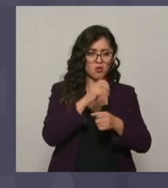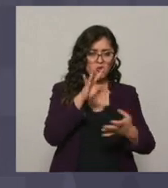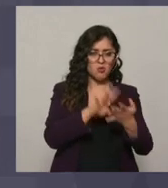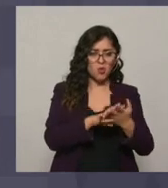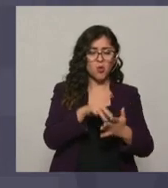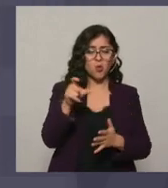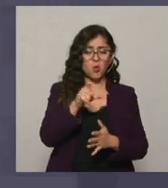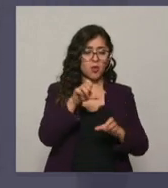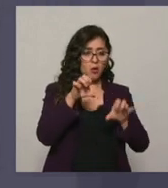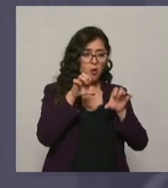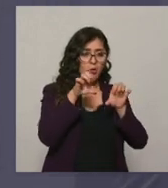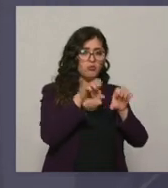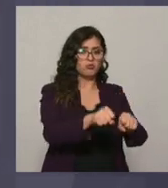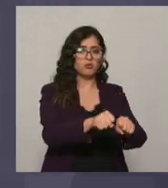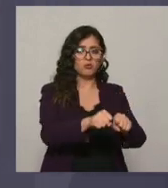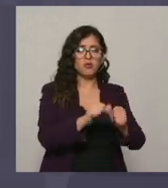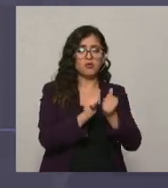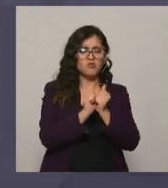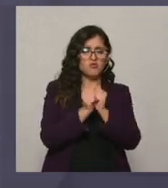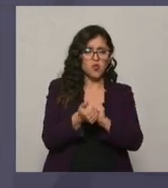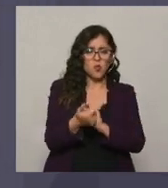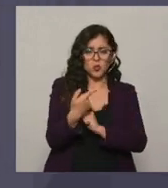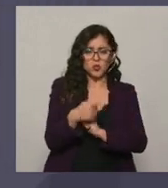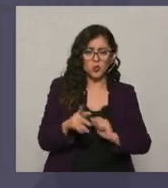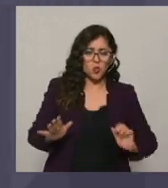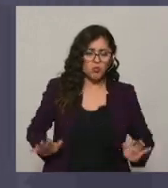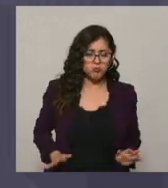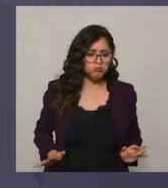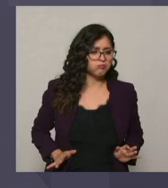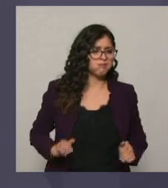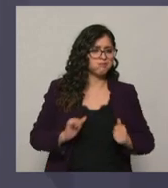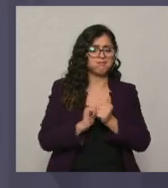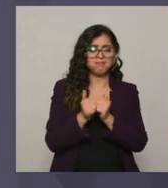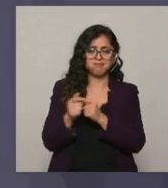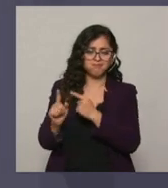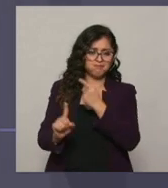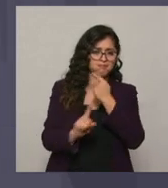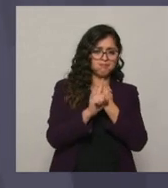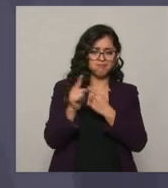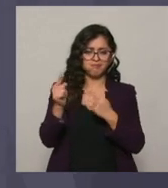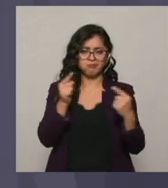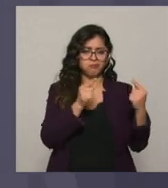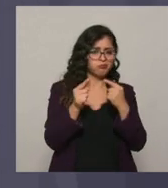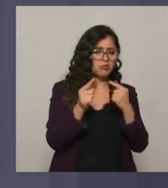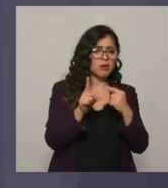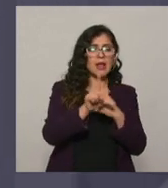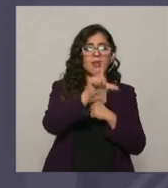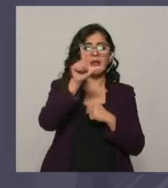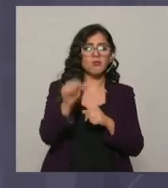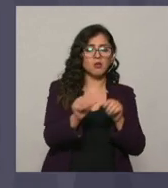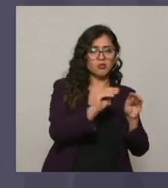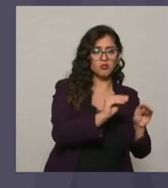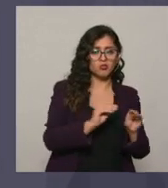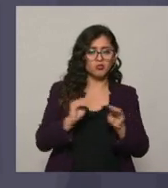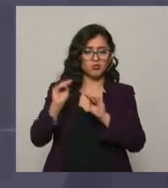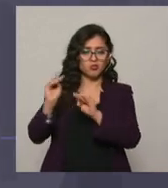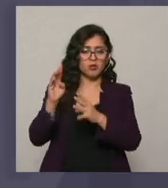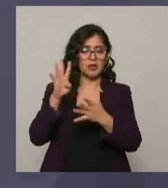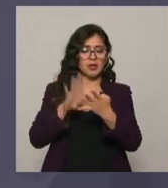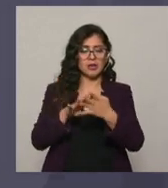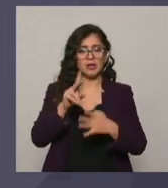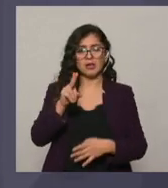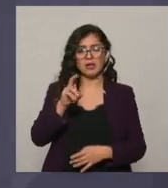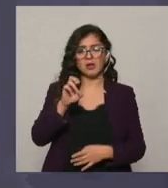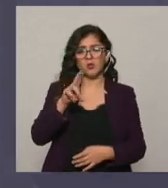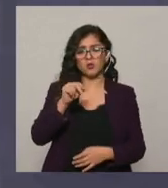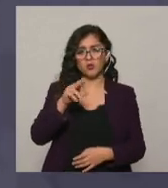están deteniendo se pone así como un poco tensa la situación, y él lo ingresan al reclusorio sur, y él